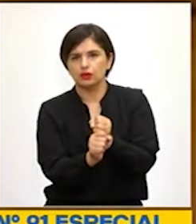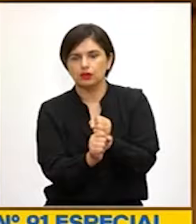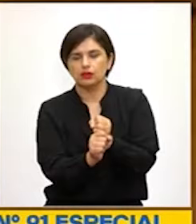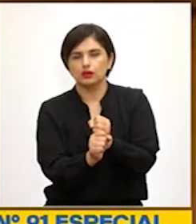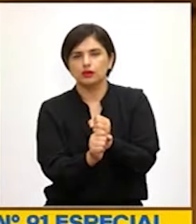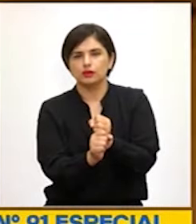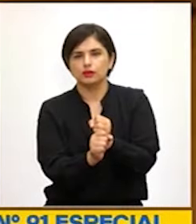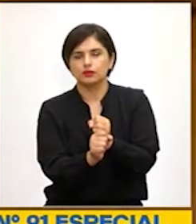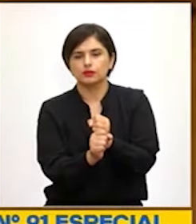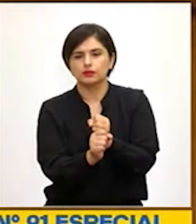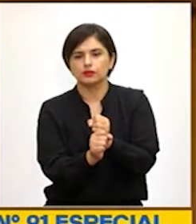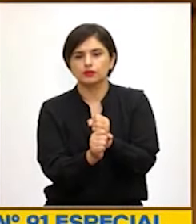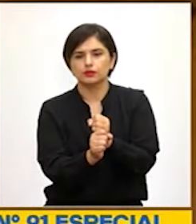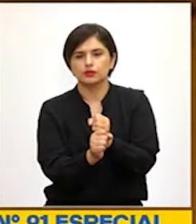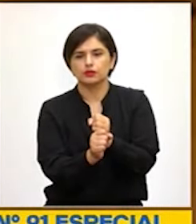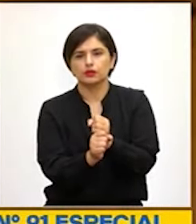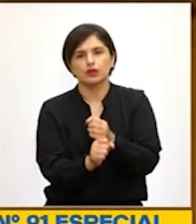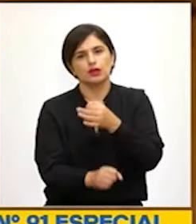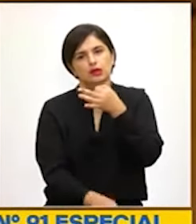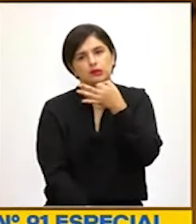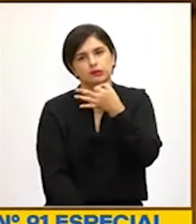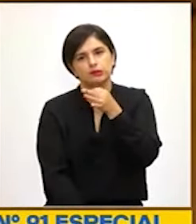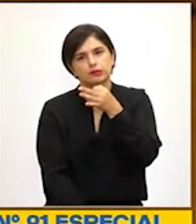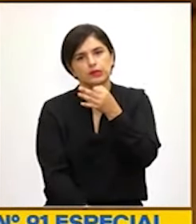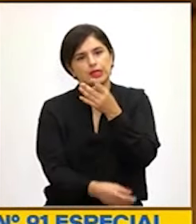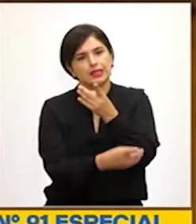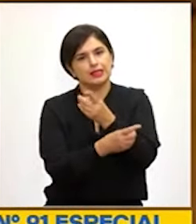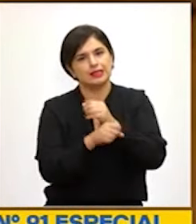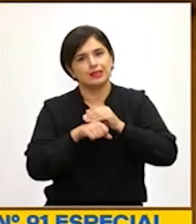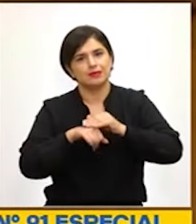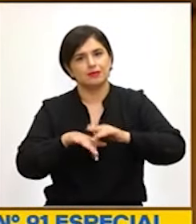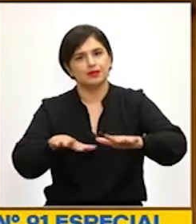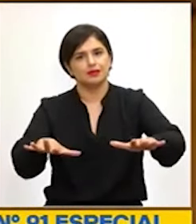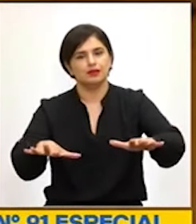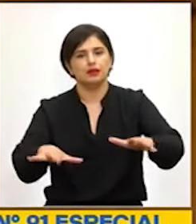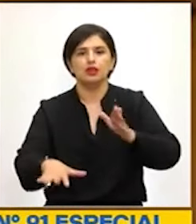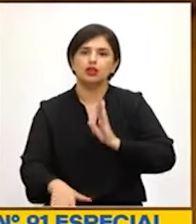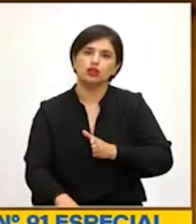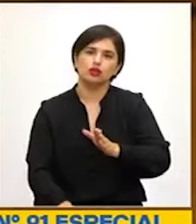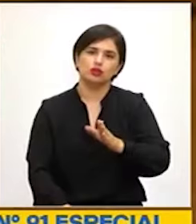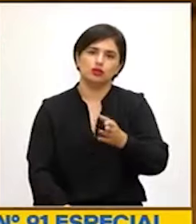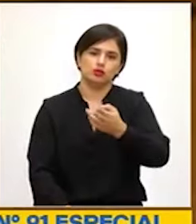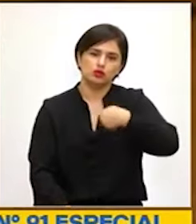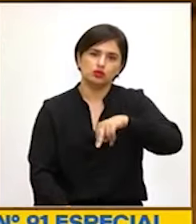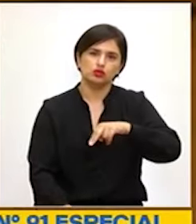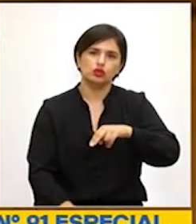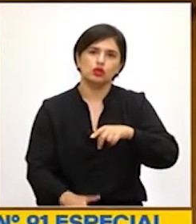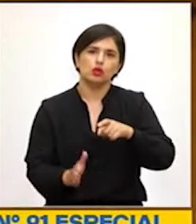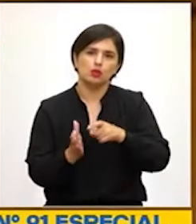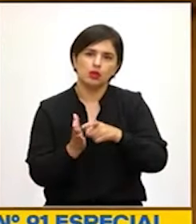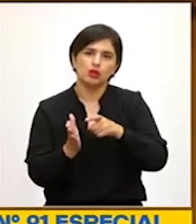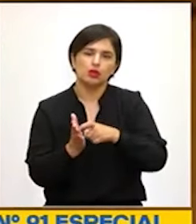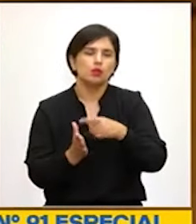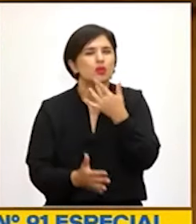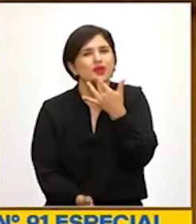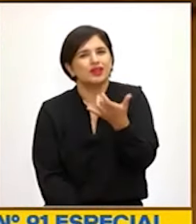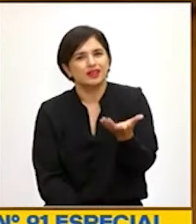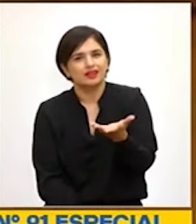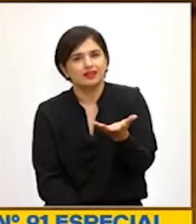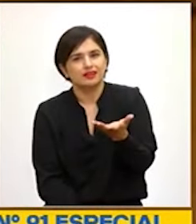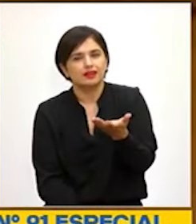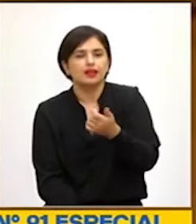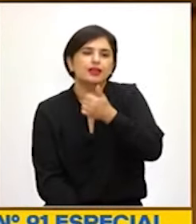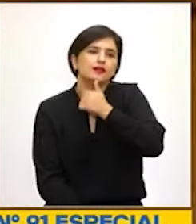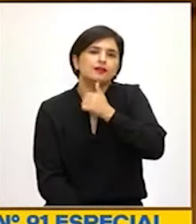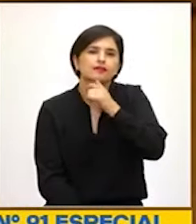intermedio a quienes nos acompañan acá hablando sobre la diversificación y seguimos siendo mayoritariamente prod Y por qué qué es lo que nos impide a